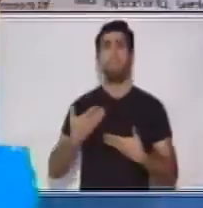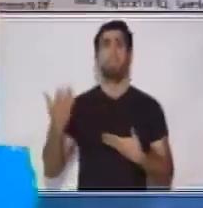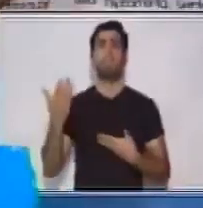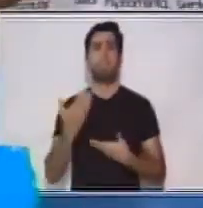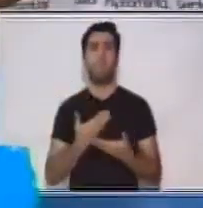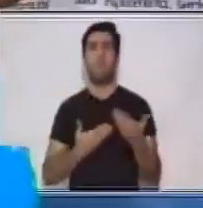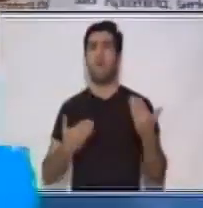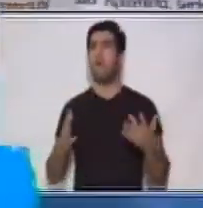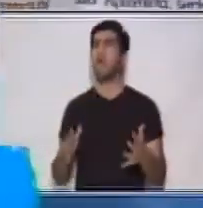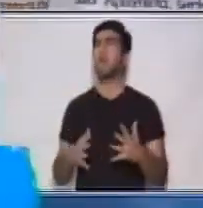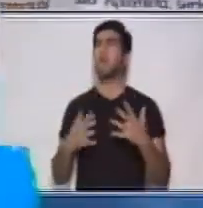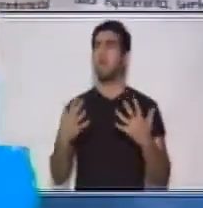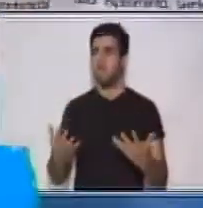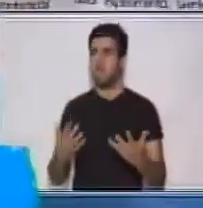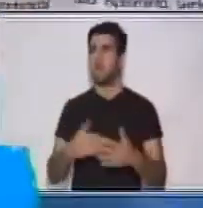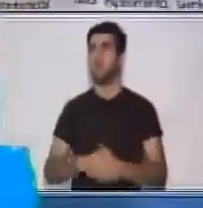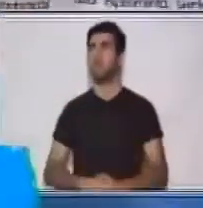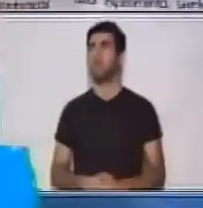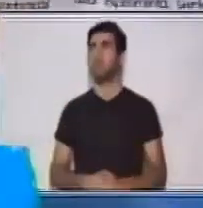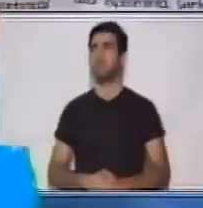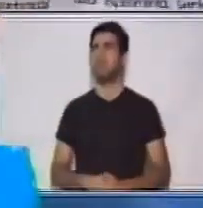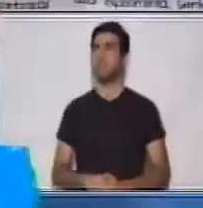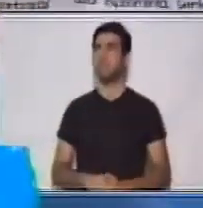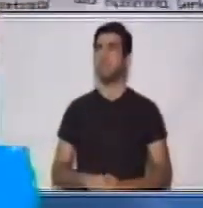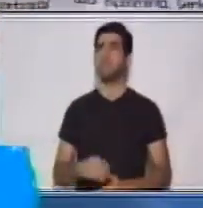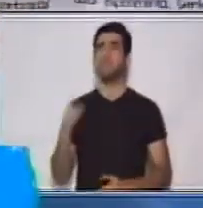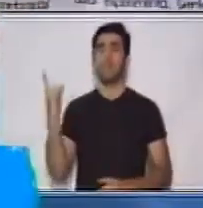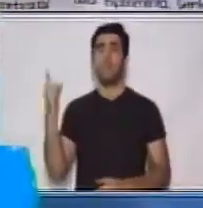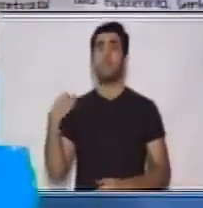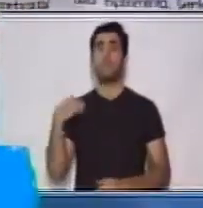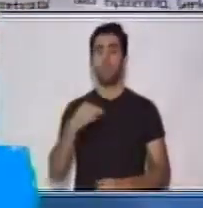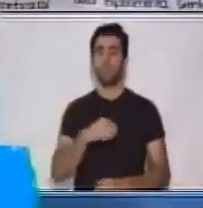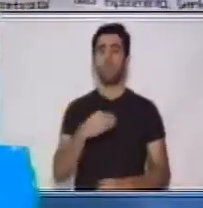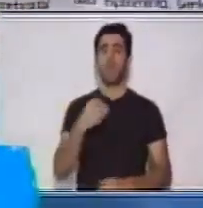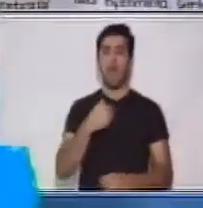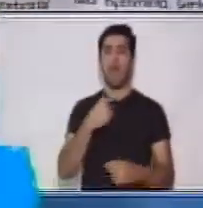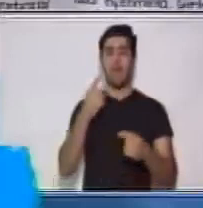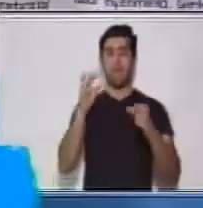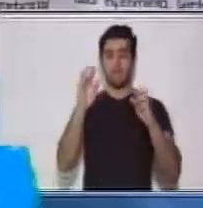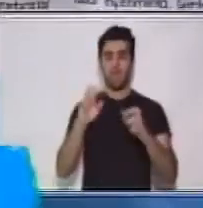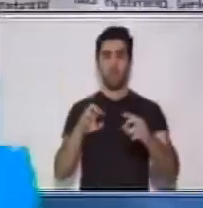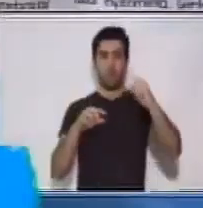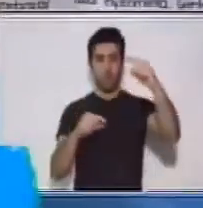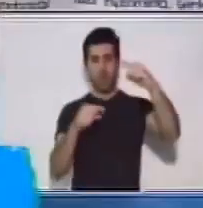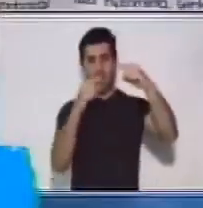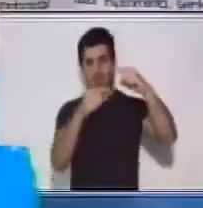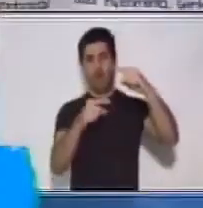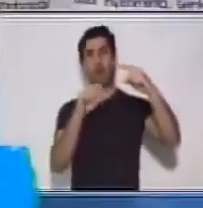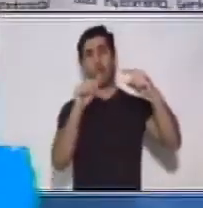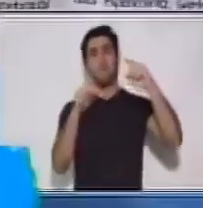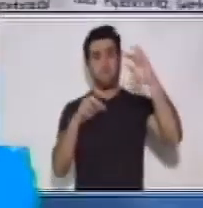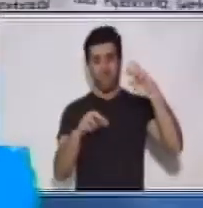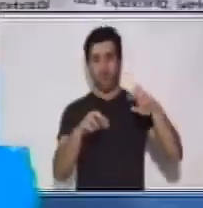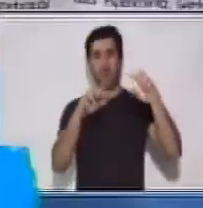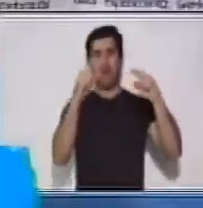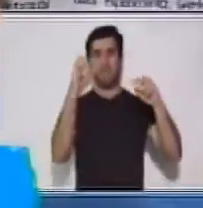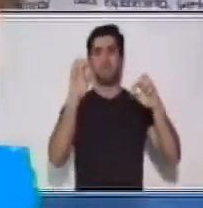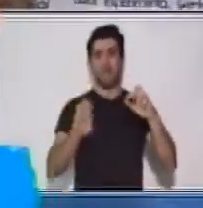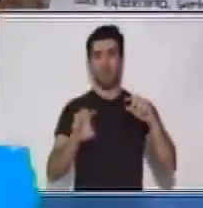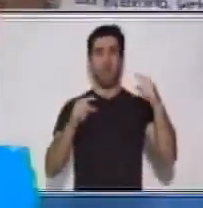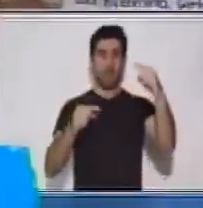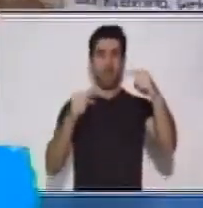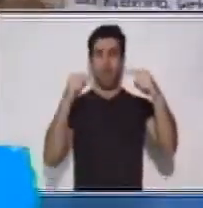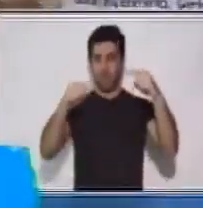la característica principal es que tenemos diálogos entre personajes y se narran acontecimientos